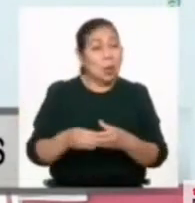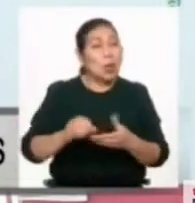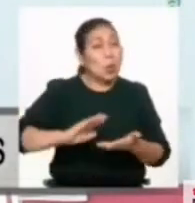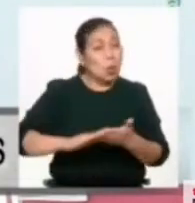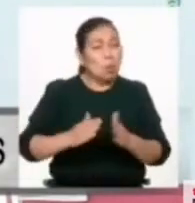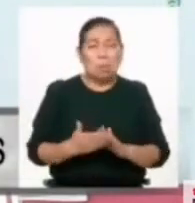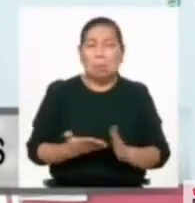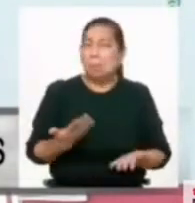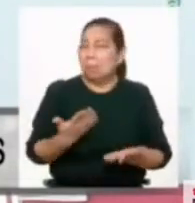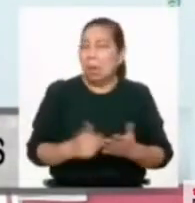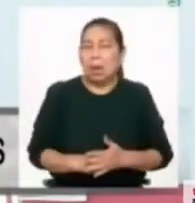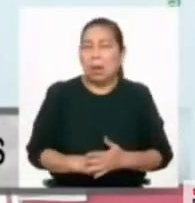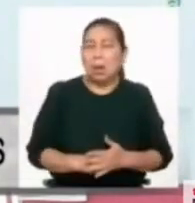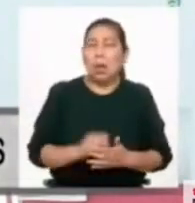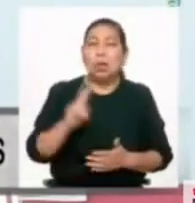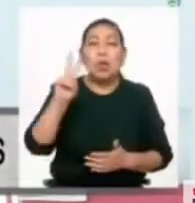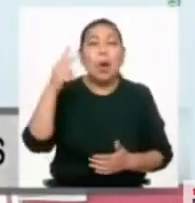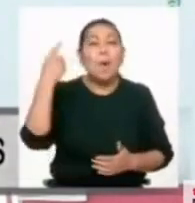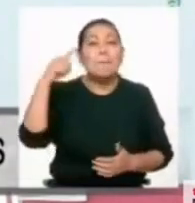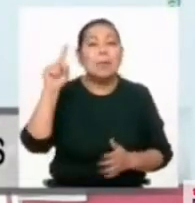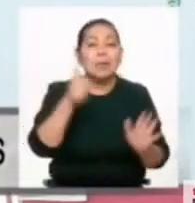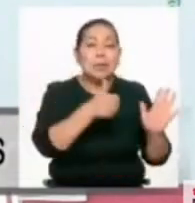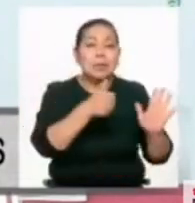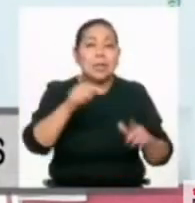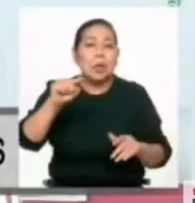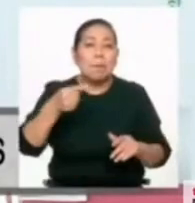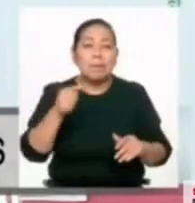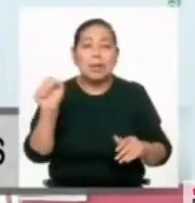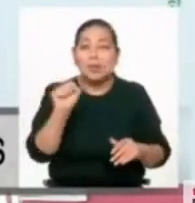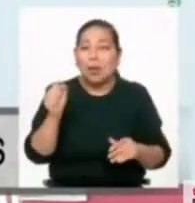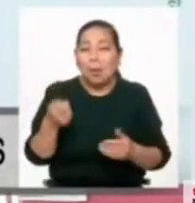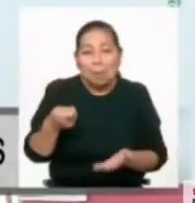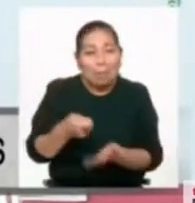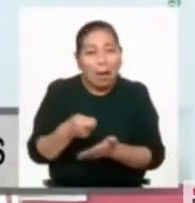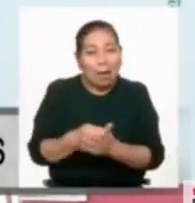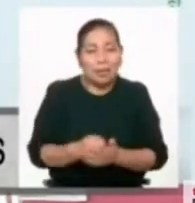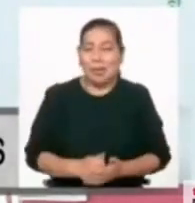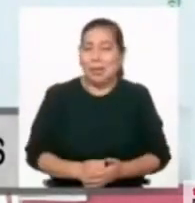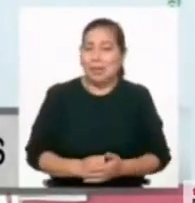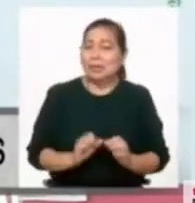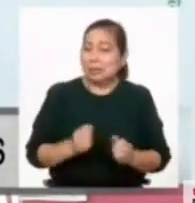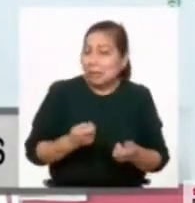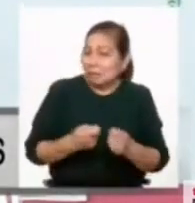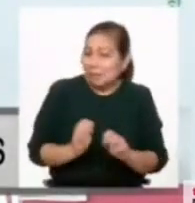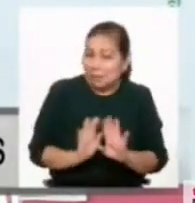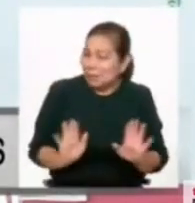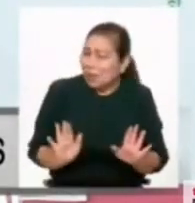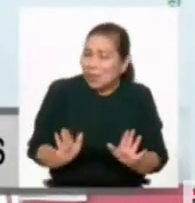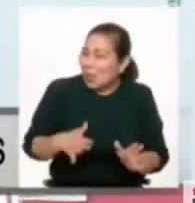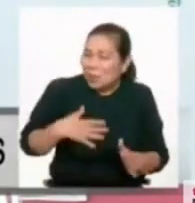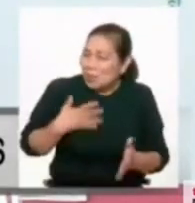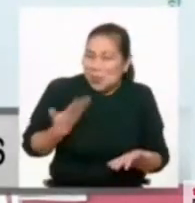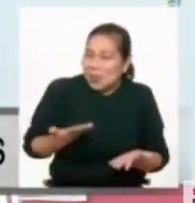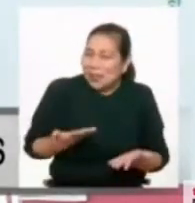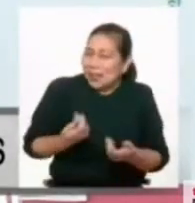comunidad, recibió, ¿no? Más de 2.600.000 soles. ¿no? Y por lo tanto, si ya vendió, no